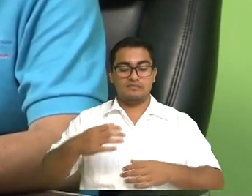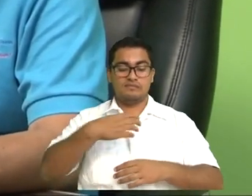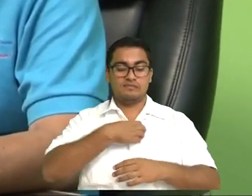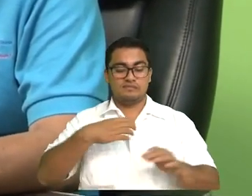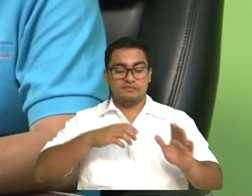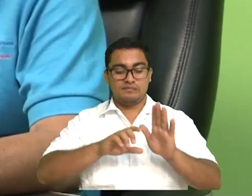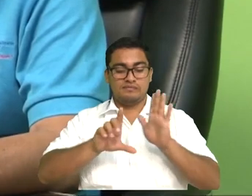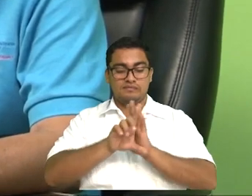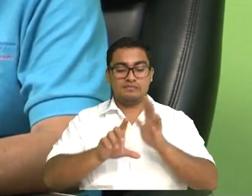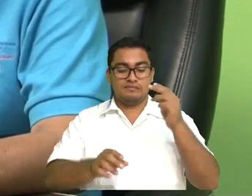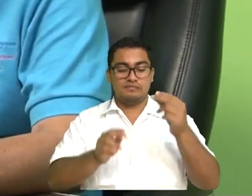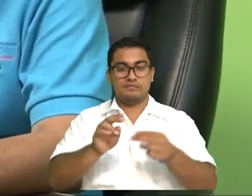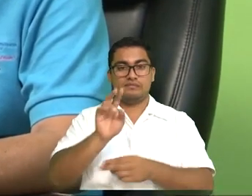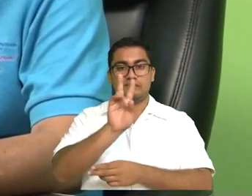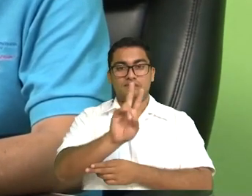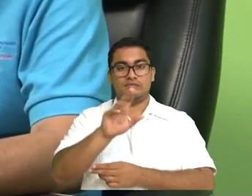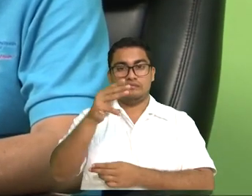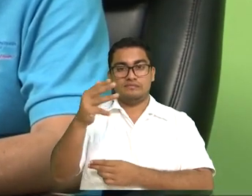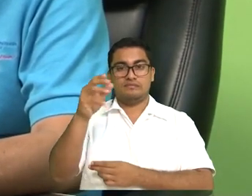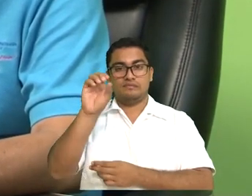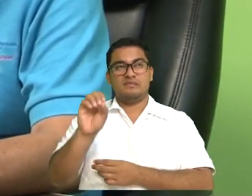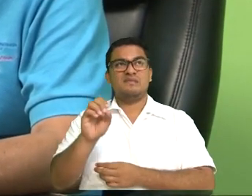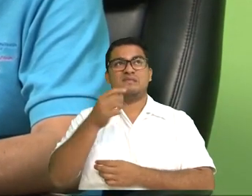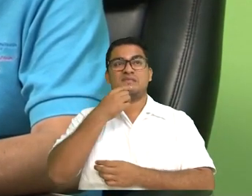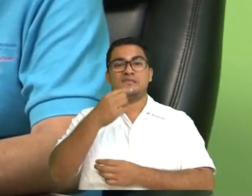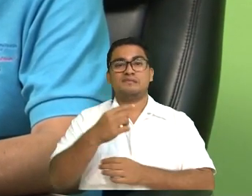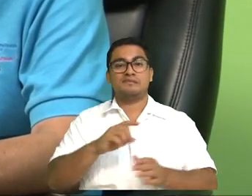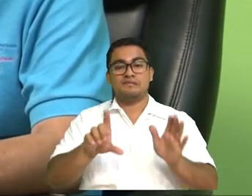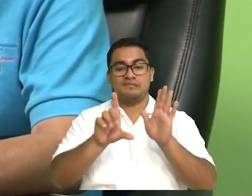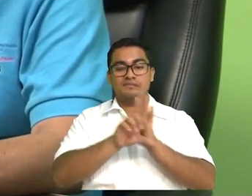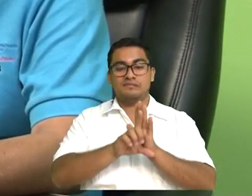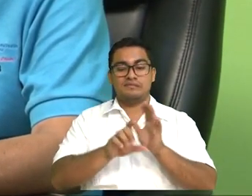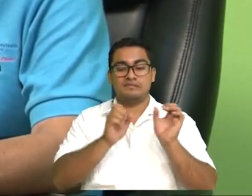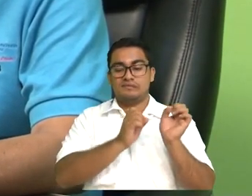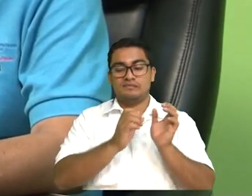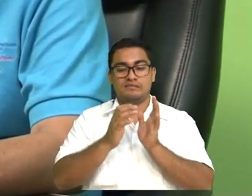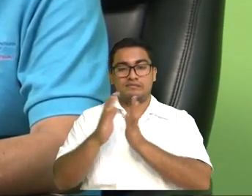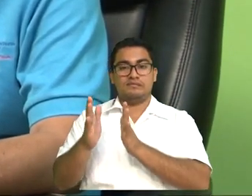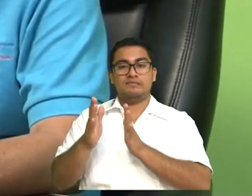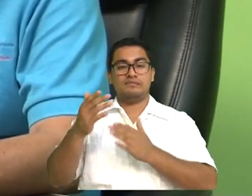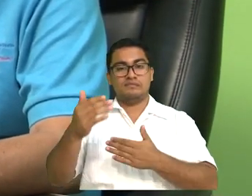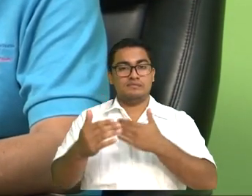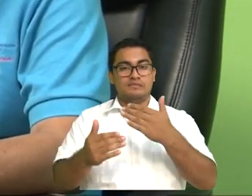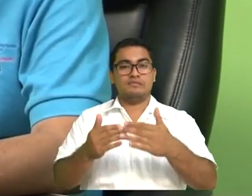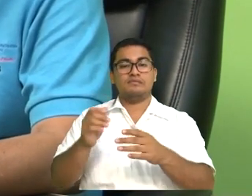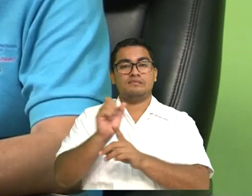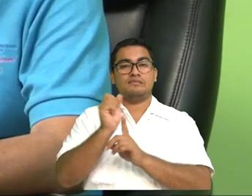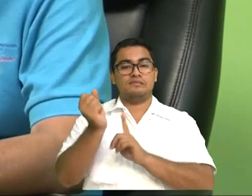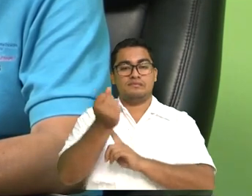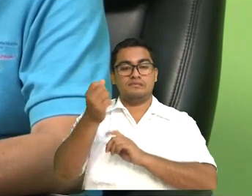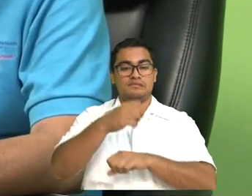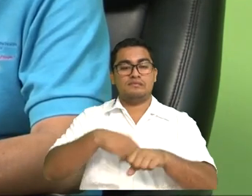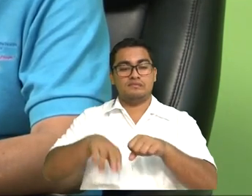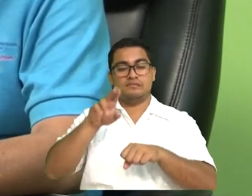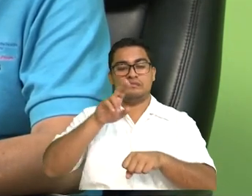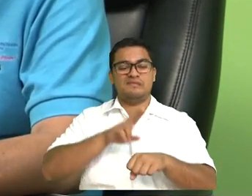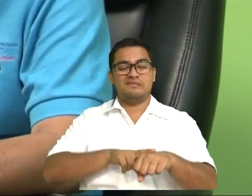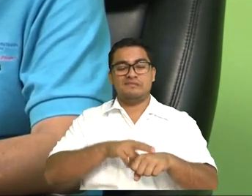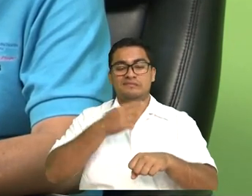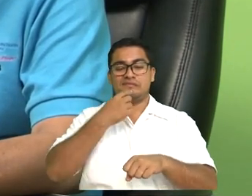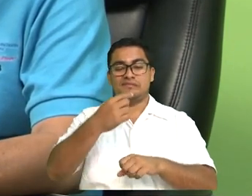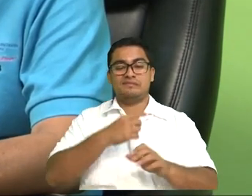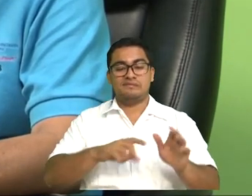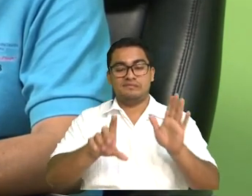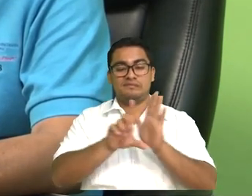confiere la ley número 290, Ley de Organización, Competencia y Procedimientos del Poder Ejecutivo, y ley